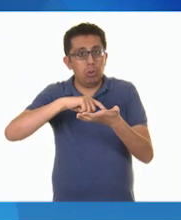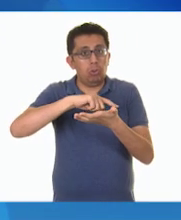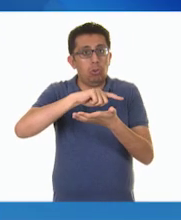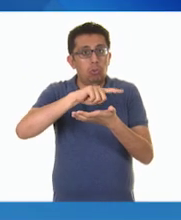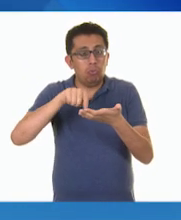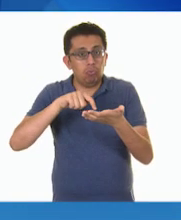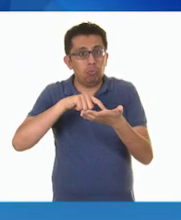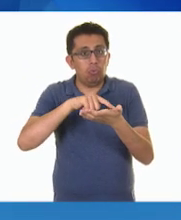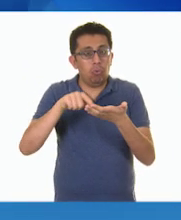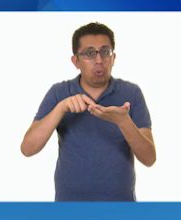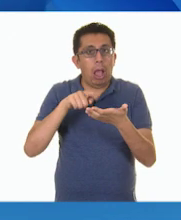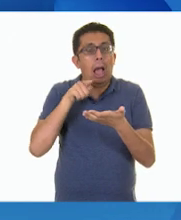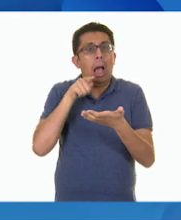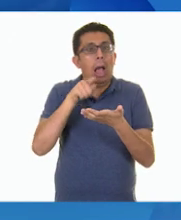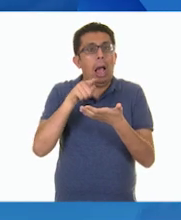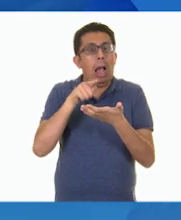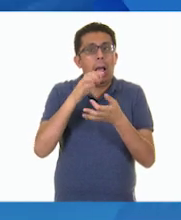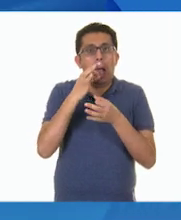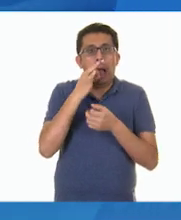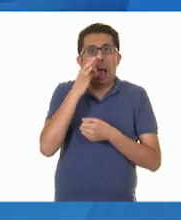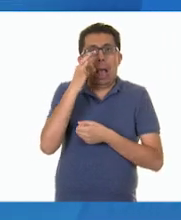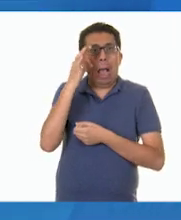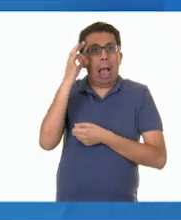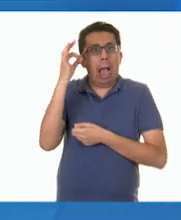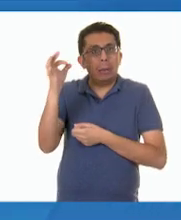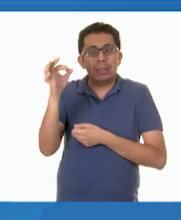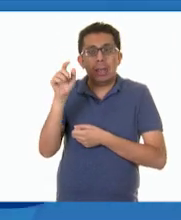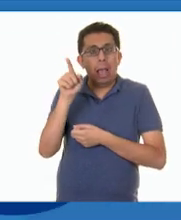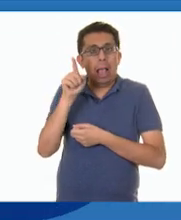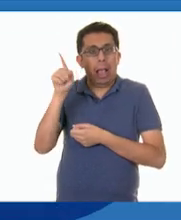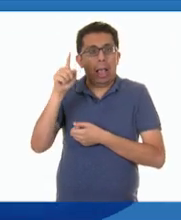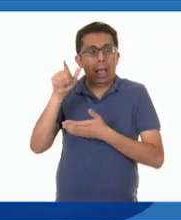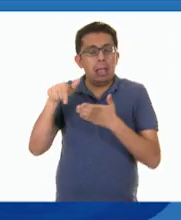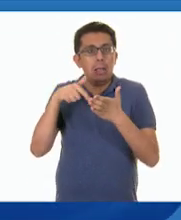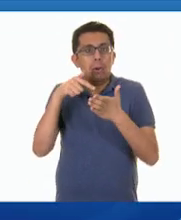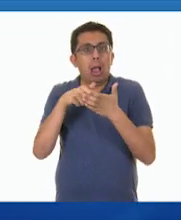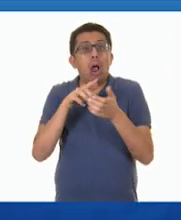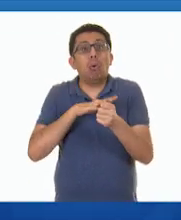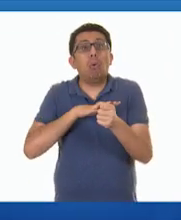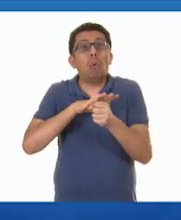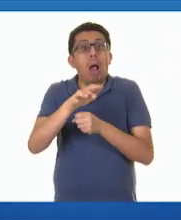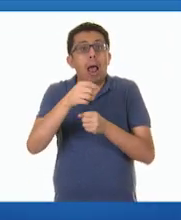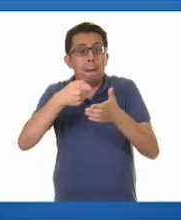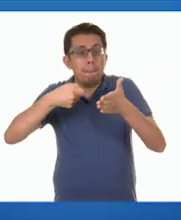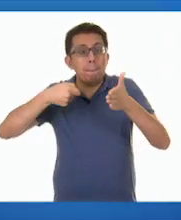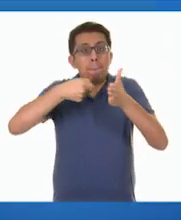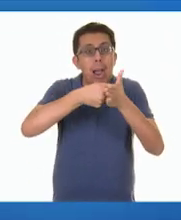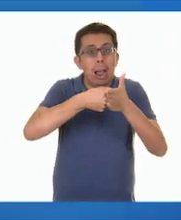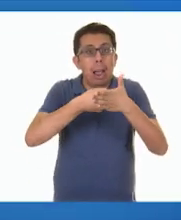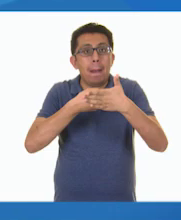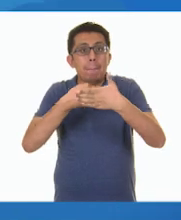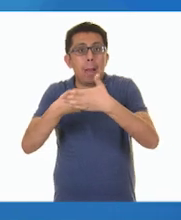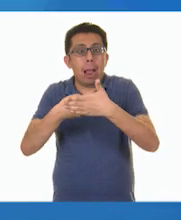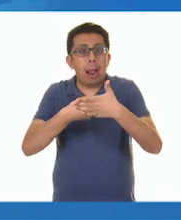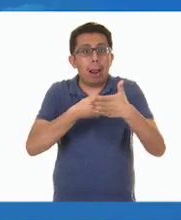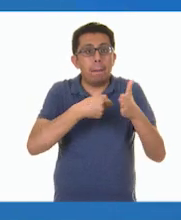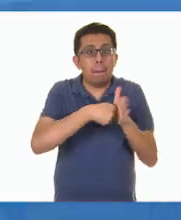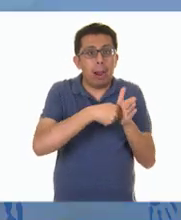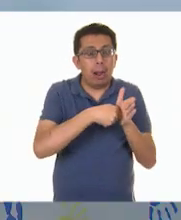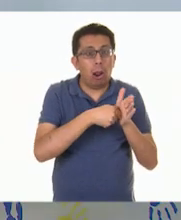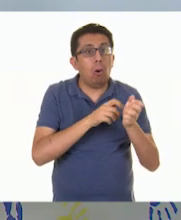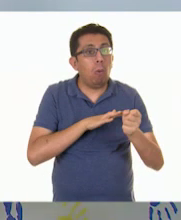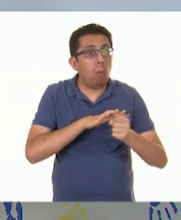deben conectarse. Ah, pues aquí tenemos una imagen en donde están esos cables y cada